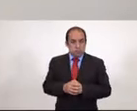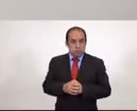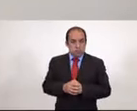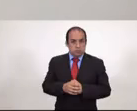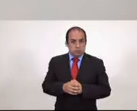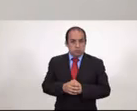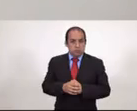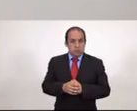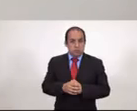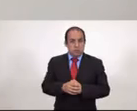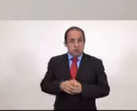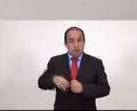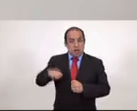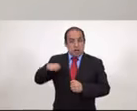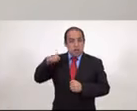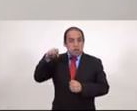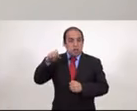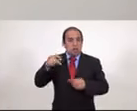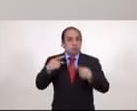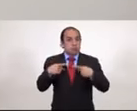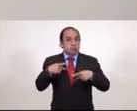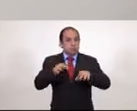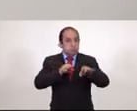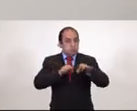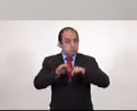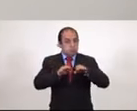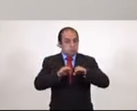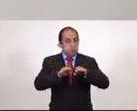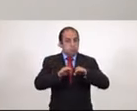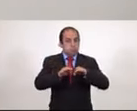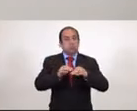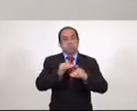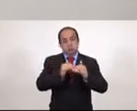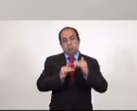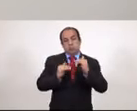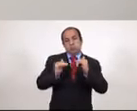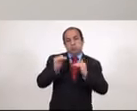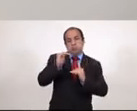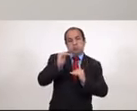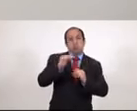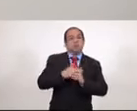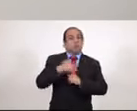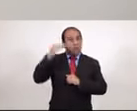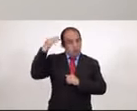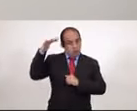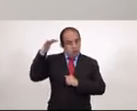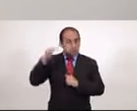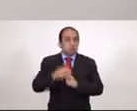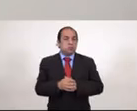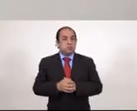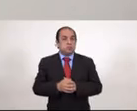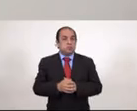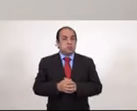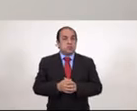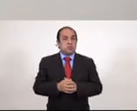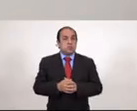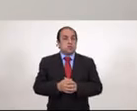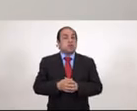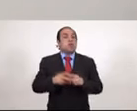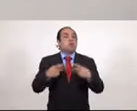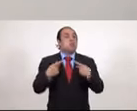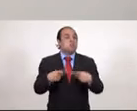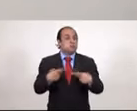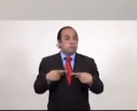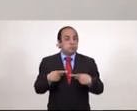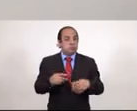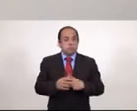de los trabajadores de campo es alto, por lo que el número de personas